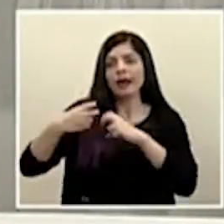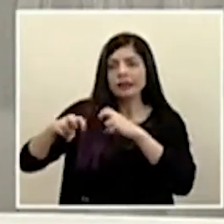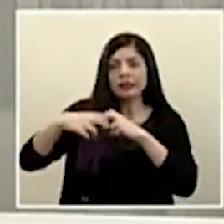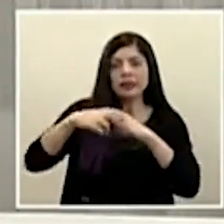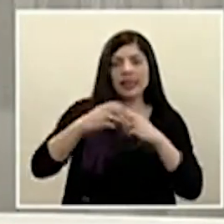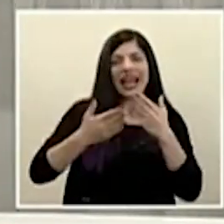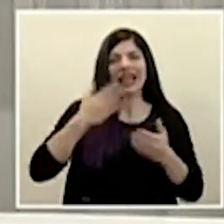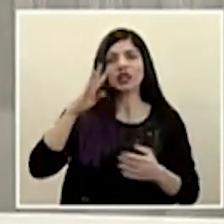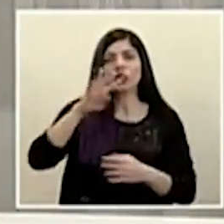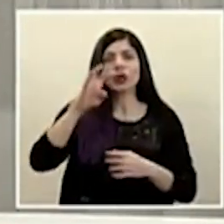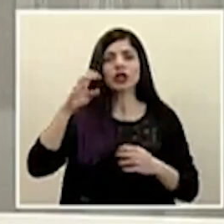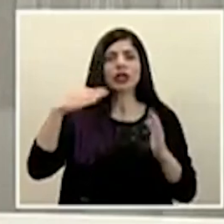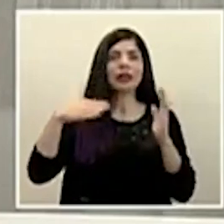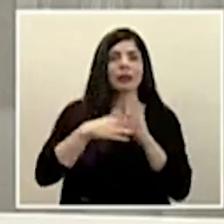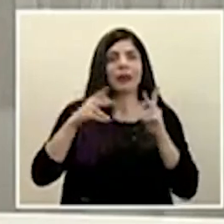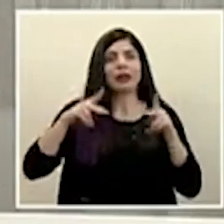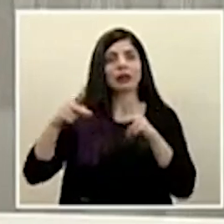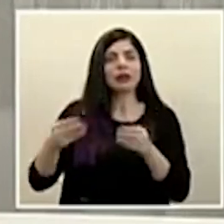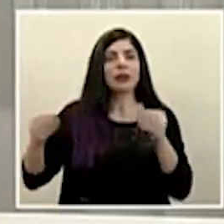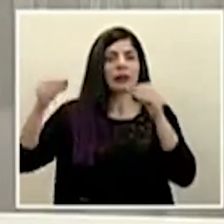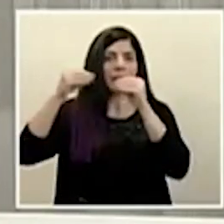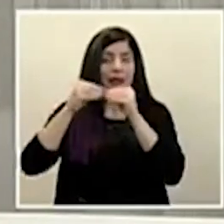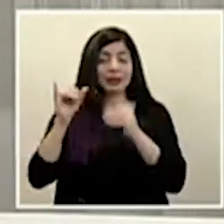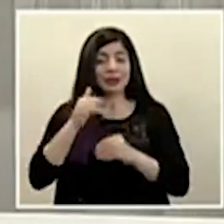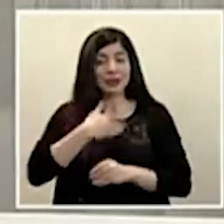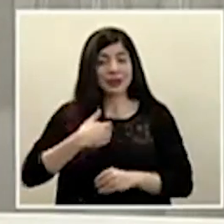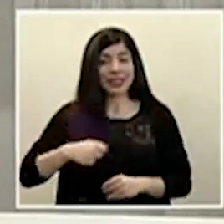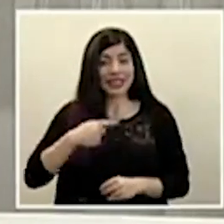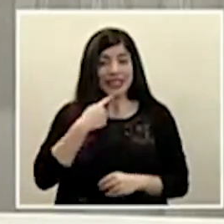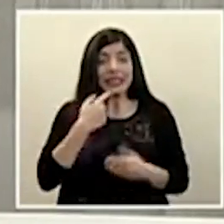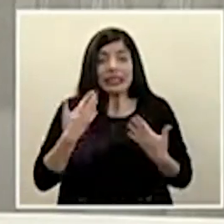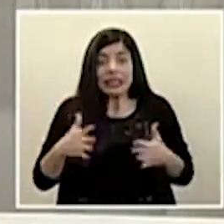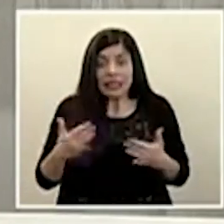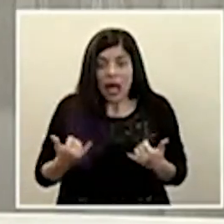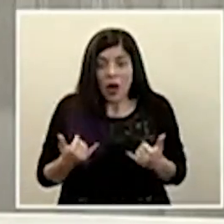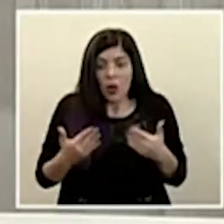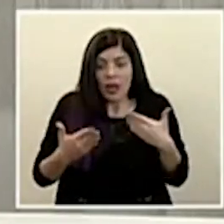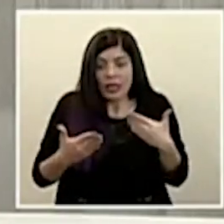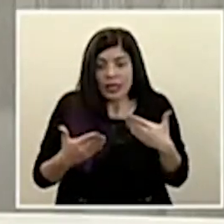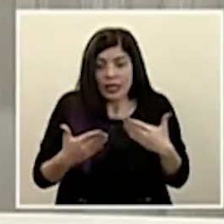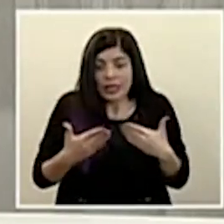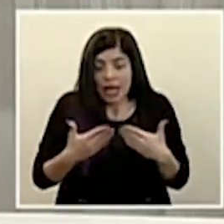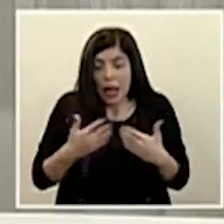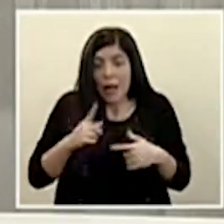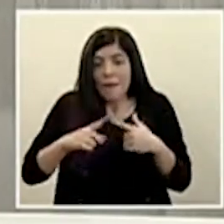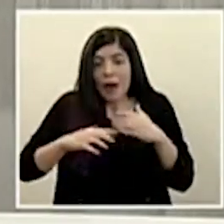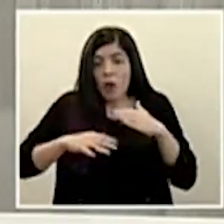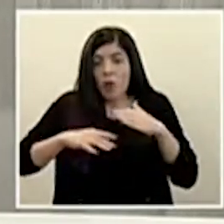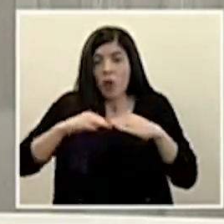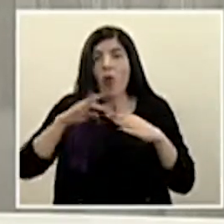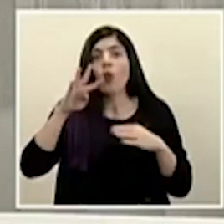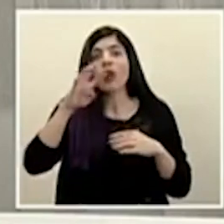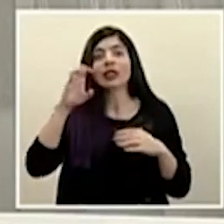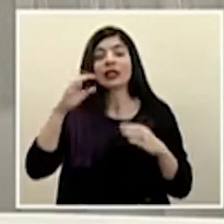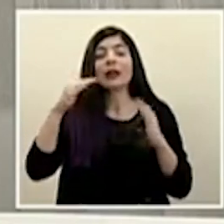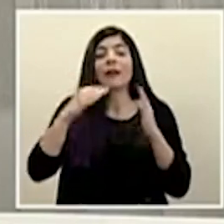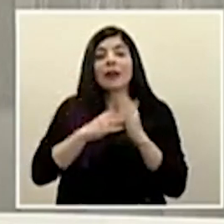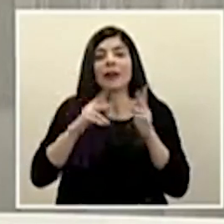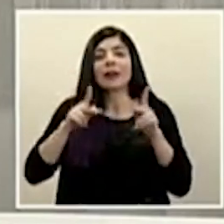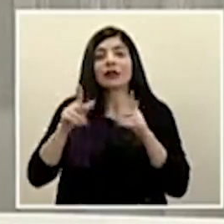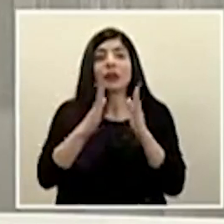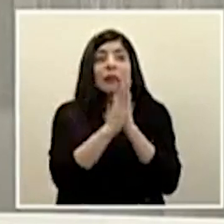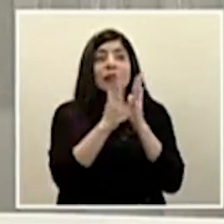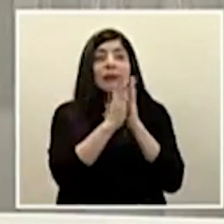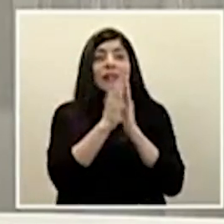de 400,000 personas más. Como lo decía el presidente, ya estamos cercanos a llegar a las 400,000 beneficiarios solicitantes